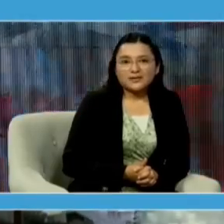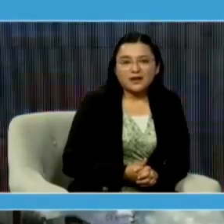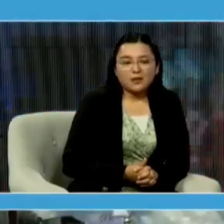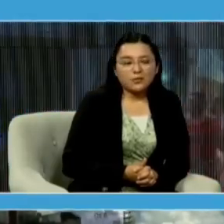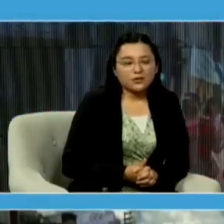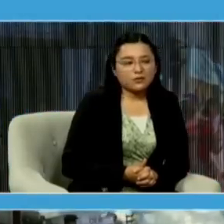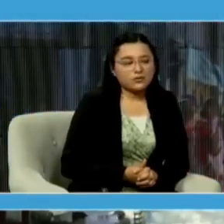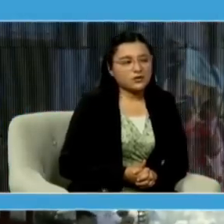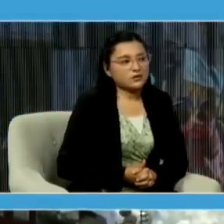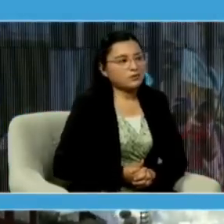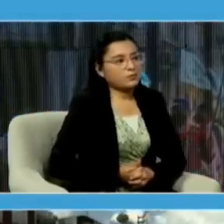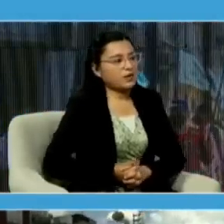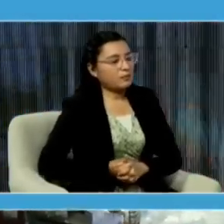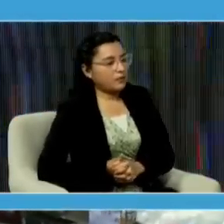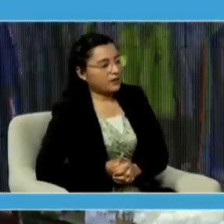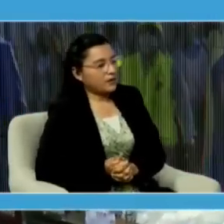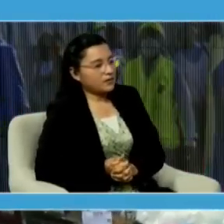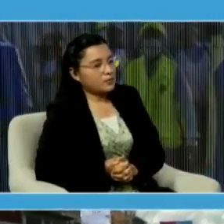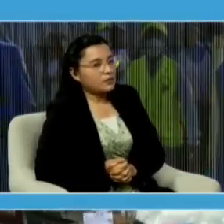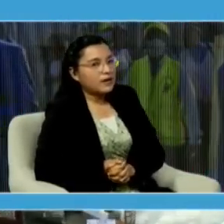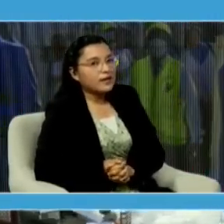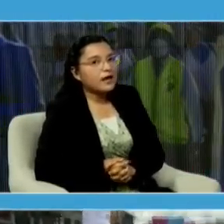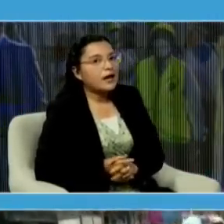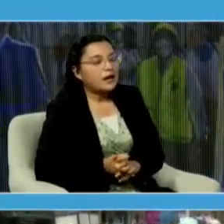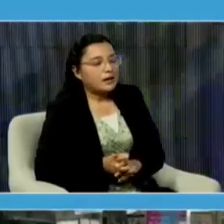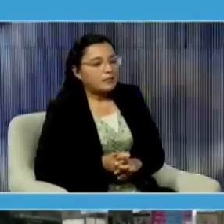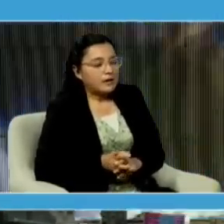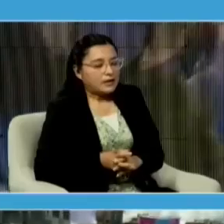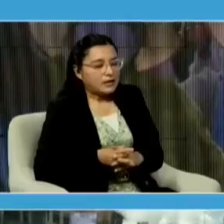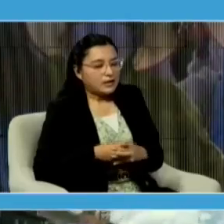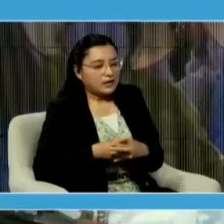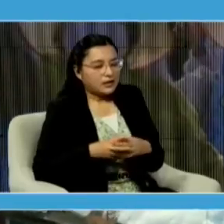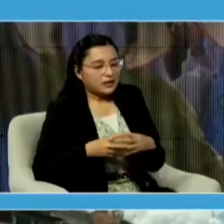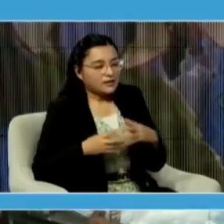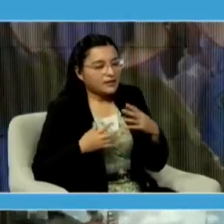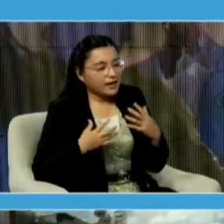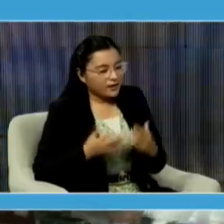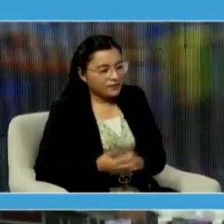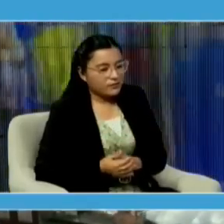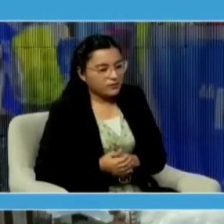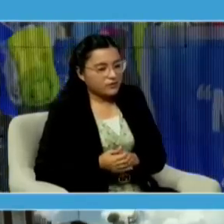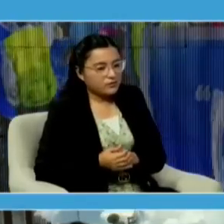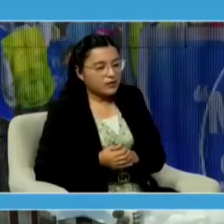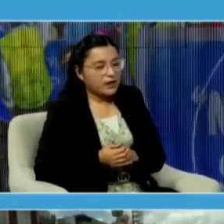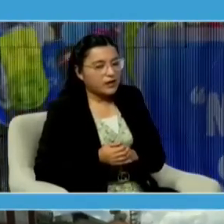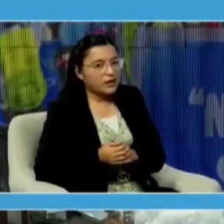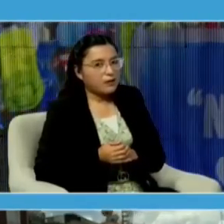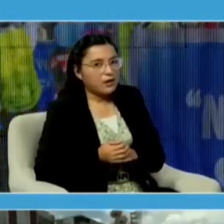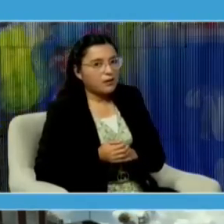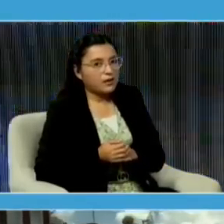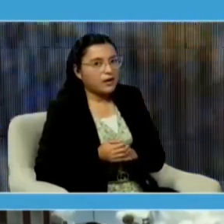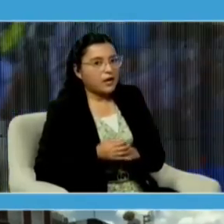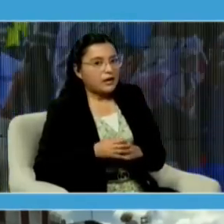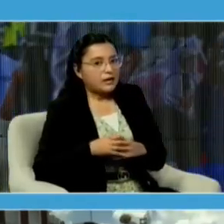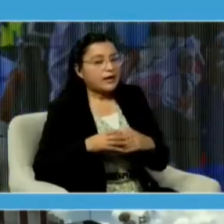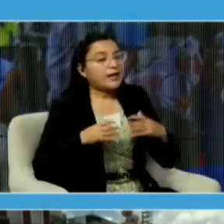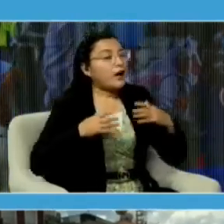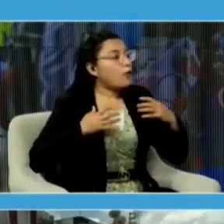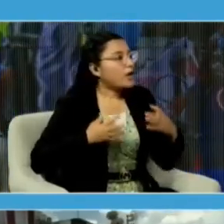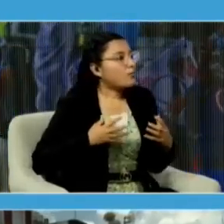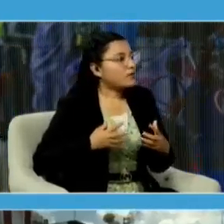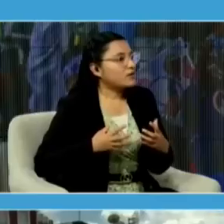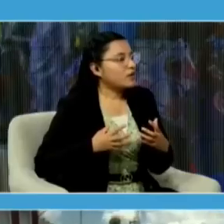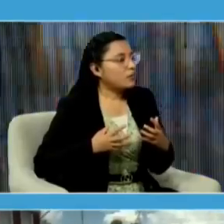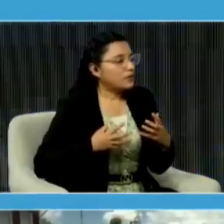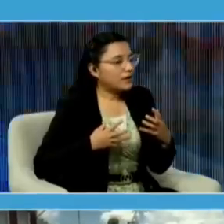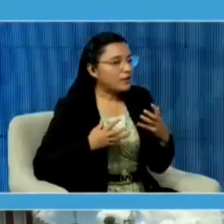Bien, ya estábamos escuchando, Pepe, diputada, parte de estas declaraciones, ¿no?, de Eric, que hablaba de que la